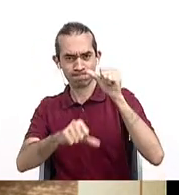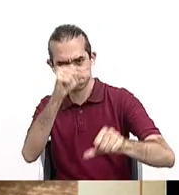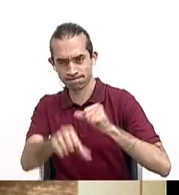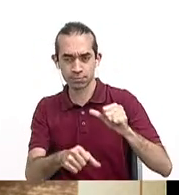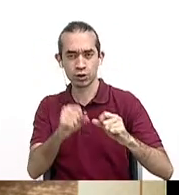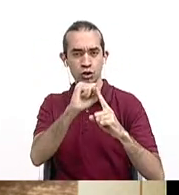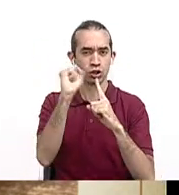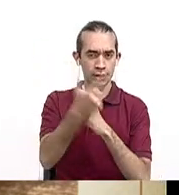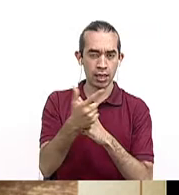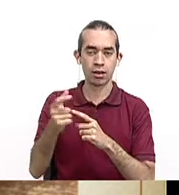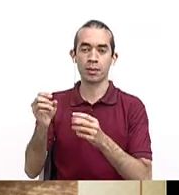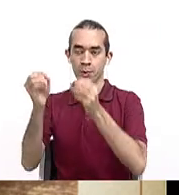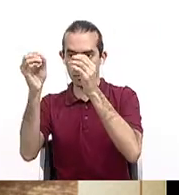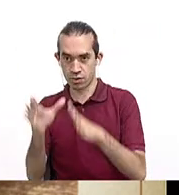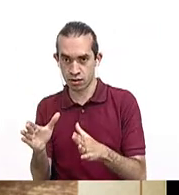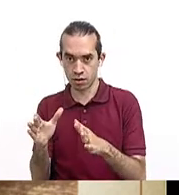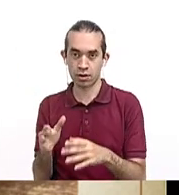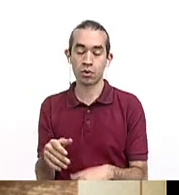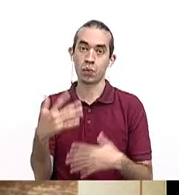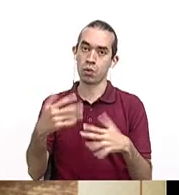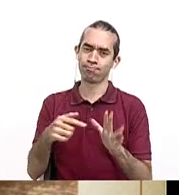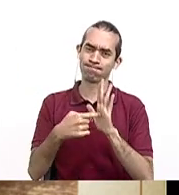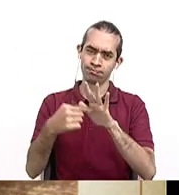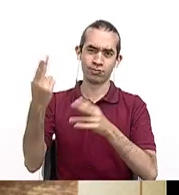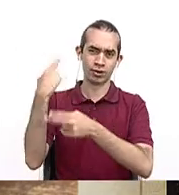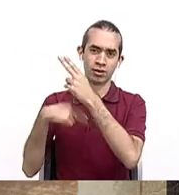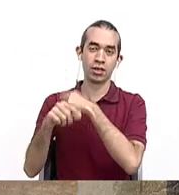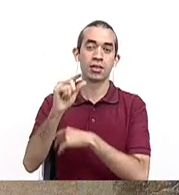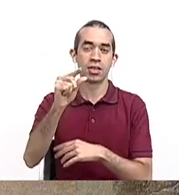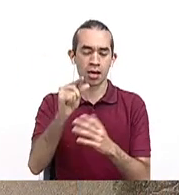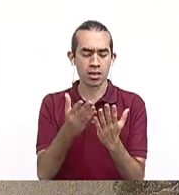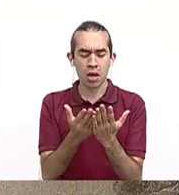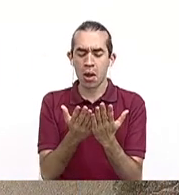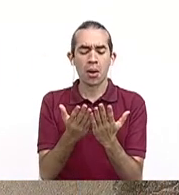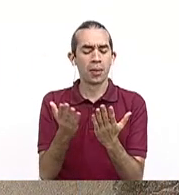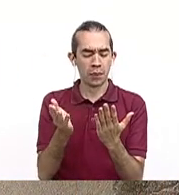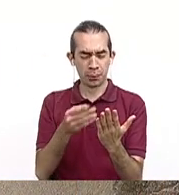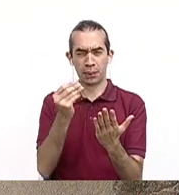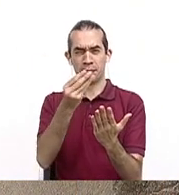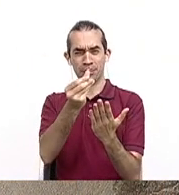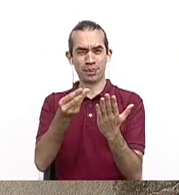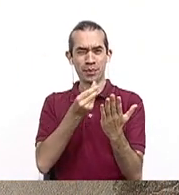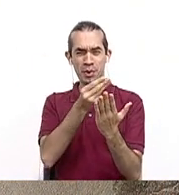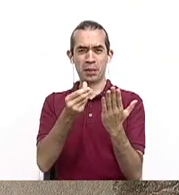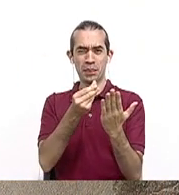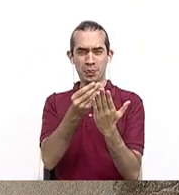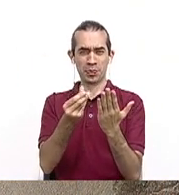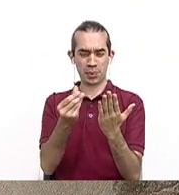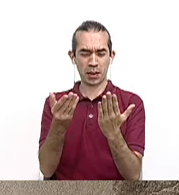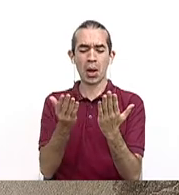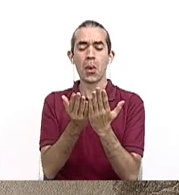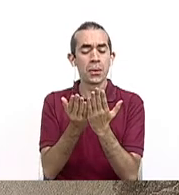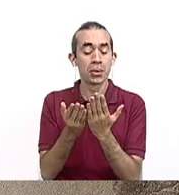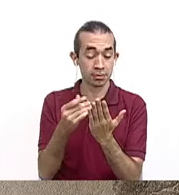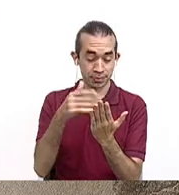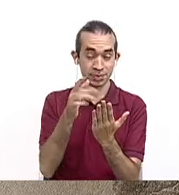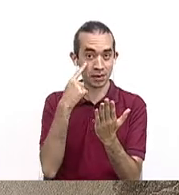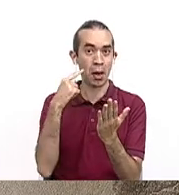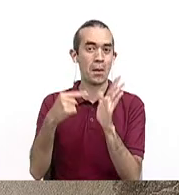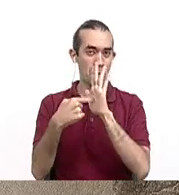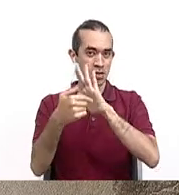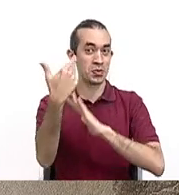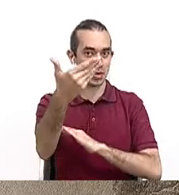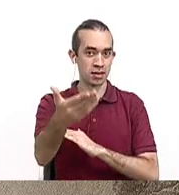historia ya casi le voy a mostrar más de mi álbum puede soplar un poquito porque está un poquito de polvo ahí en nuestro álbum pues es importante siempre